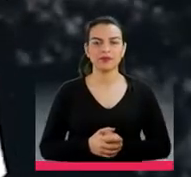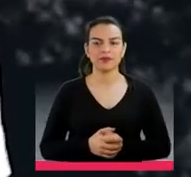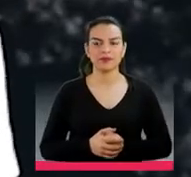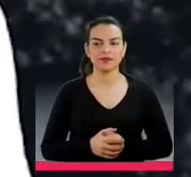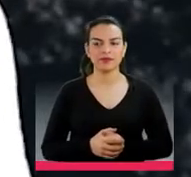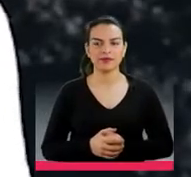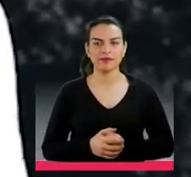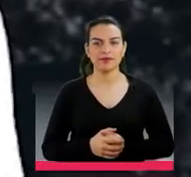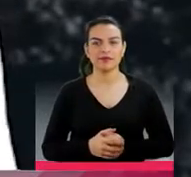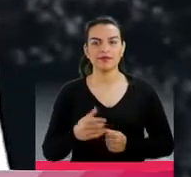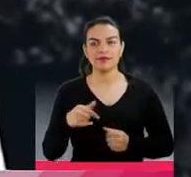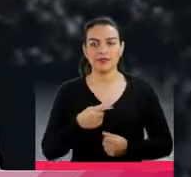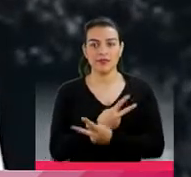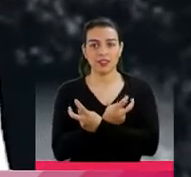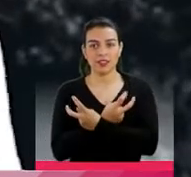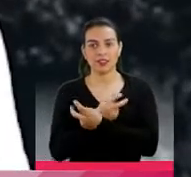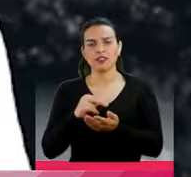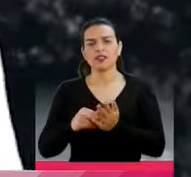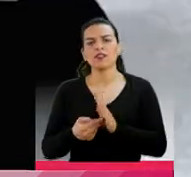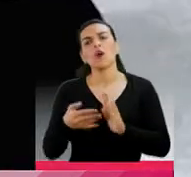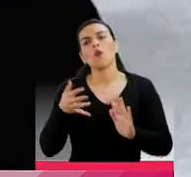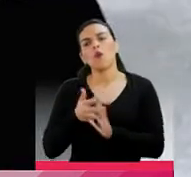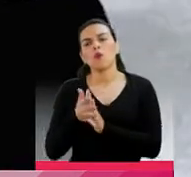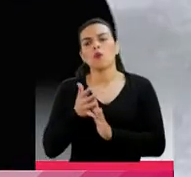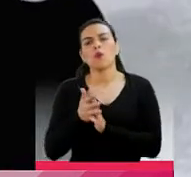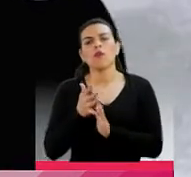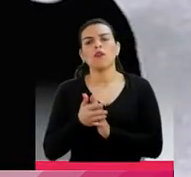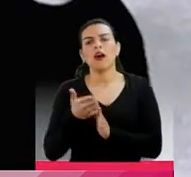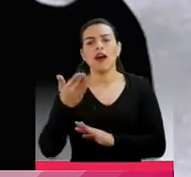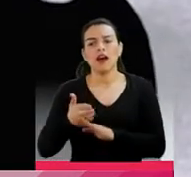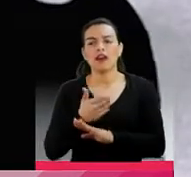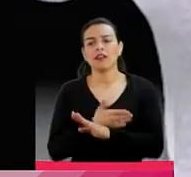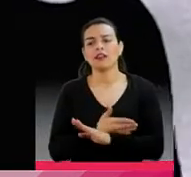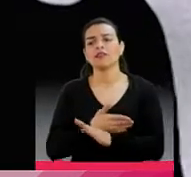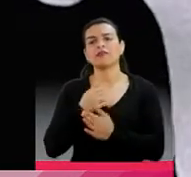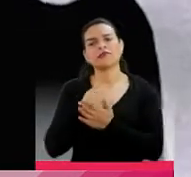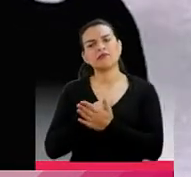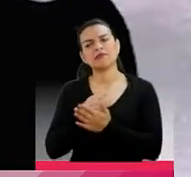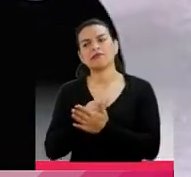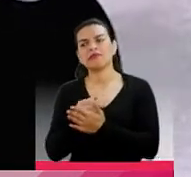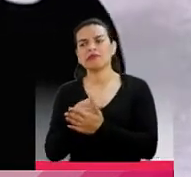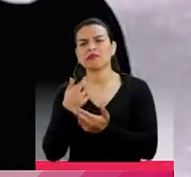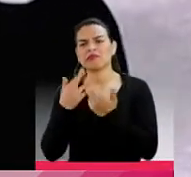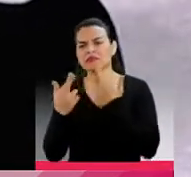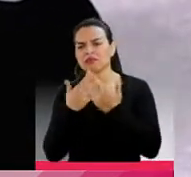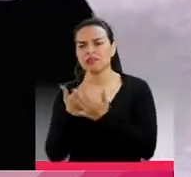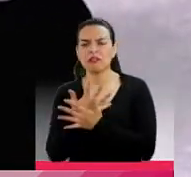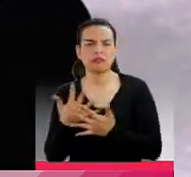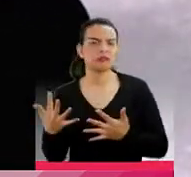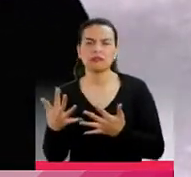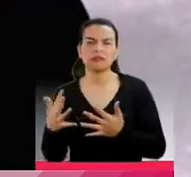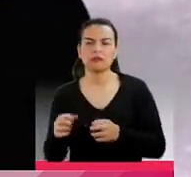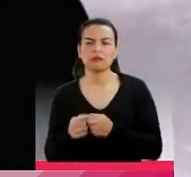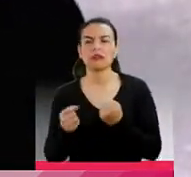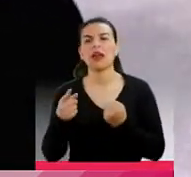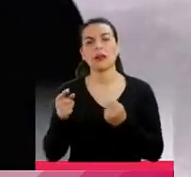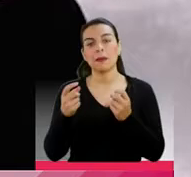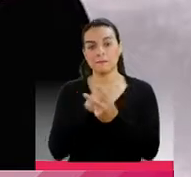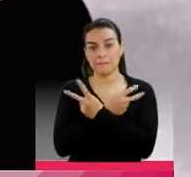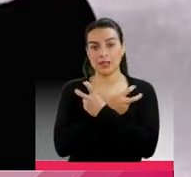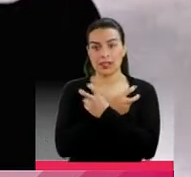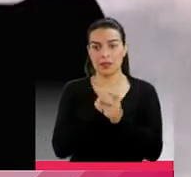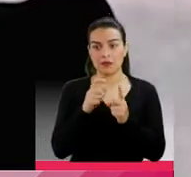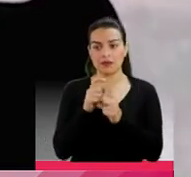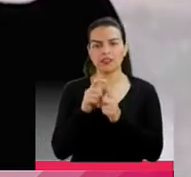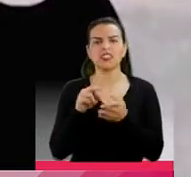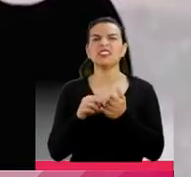Veneno narra los recuerdos que quedan luego del fin de una intensa e insana relación amorosa. La letra juega con la palabra veneno, que en la canción es aquello que